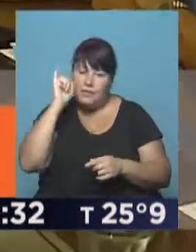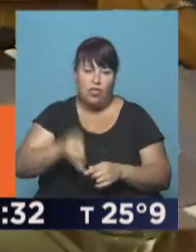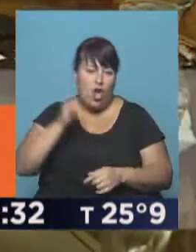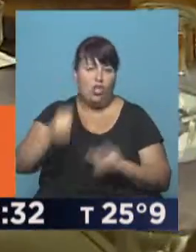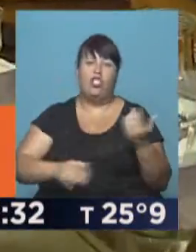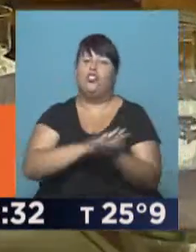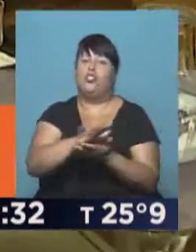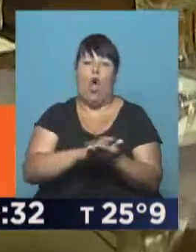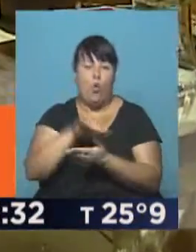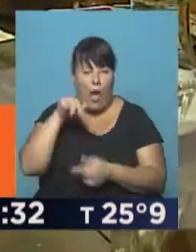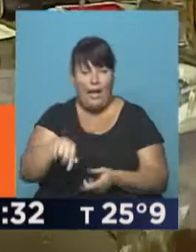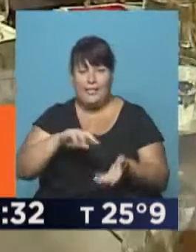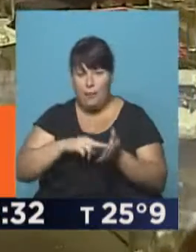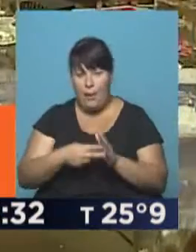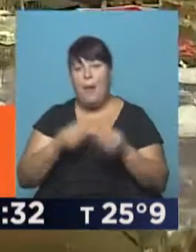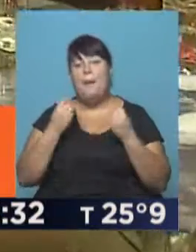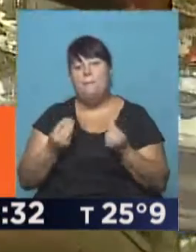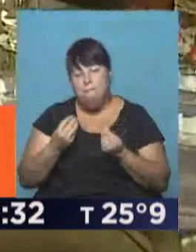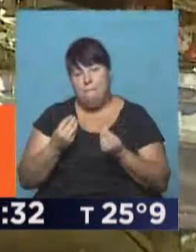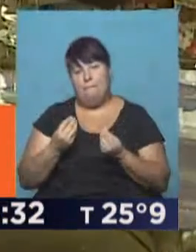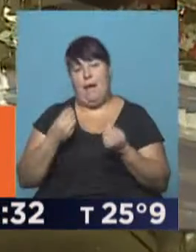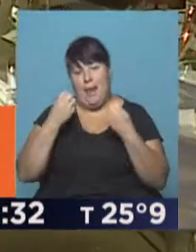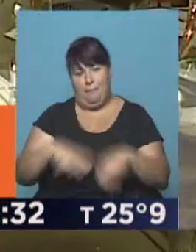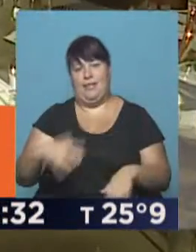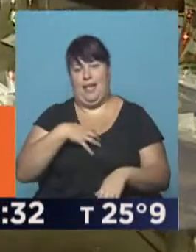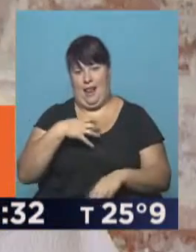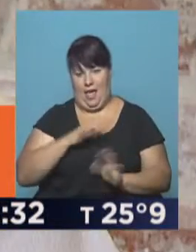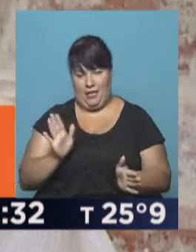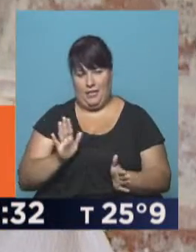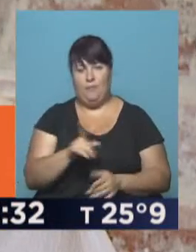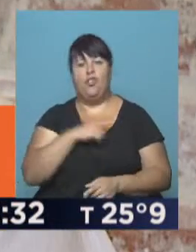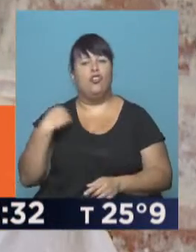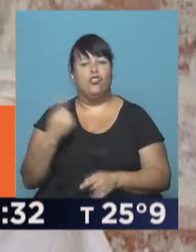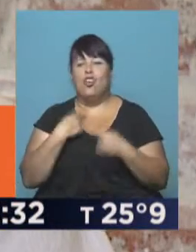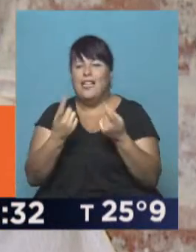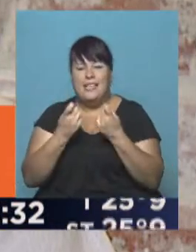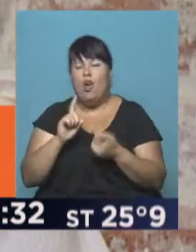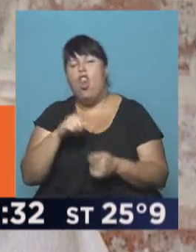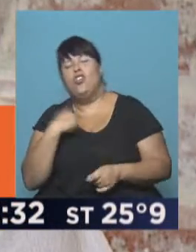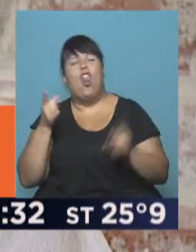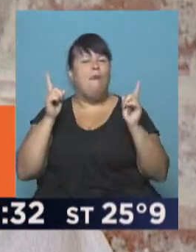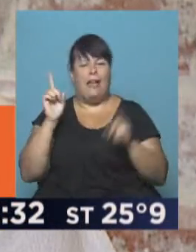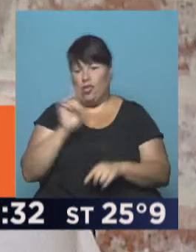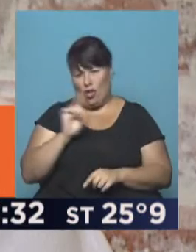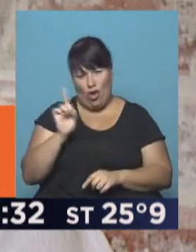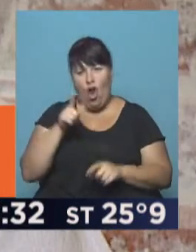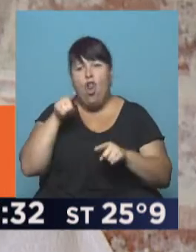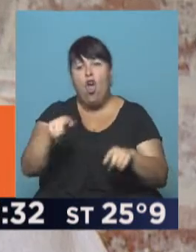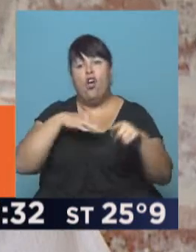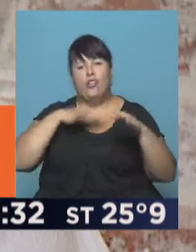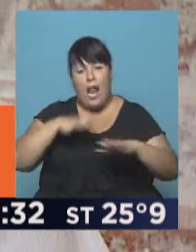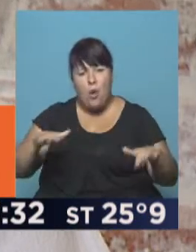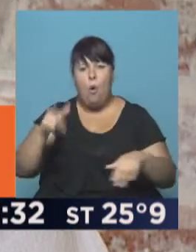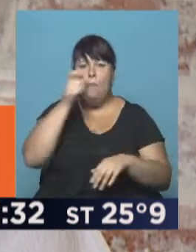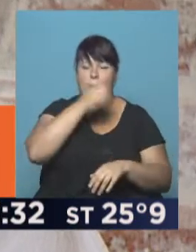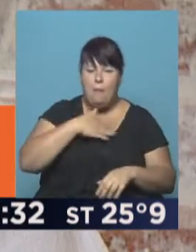una solución al conflicto para que puedan empezar las clases. Nosotros necesitamos, pero no nosotros los docentes, los alumnos, los